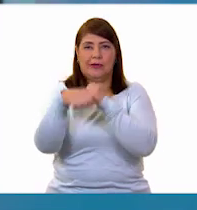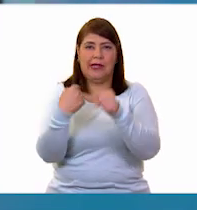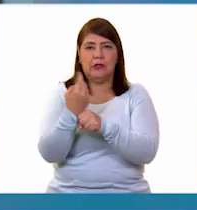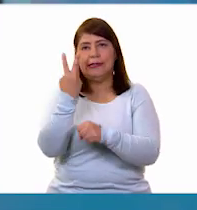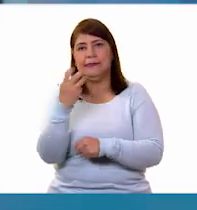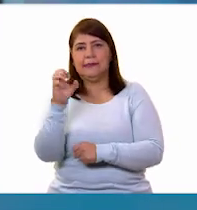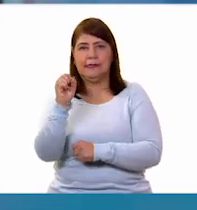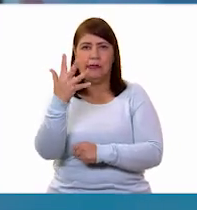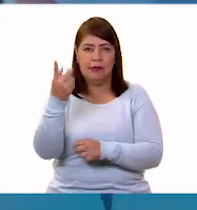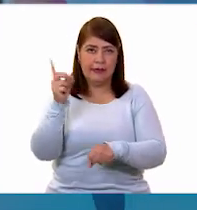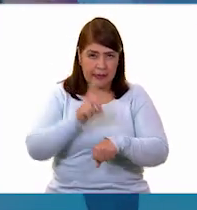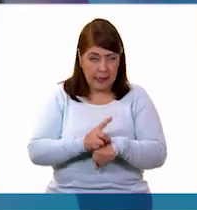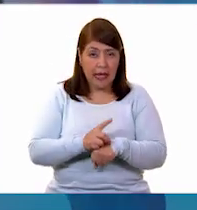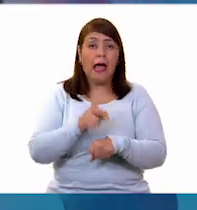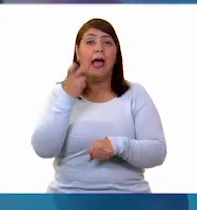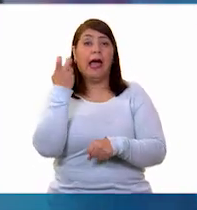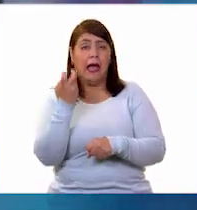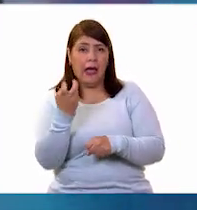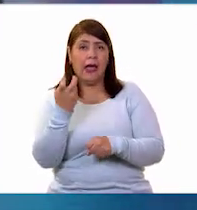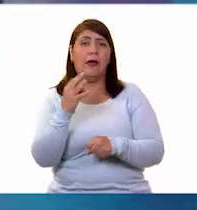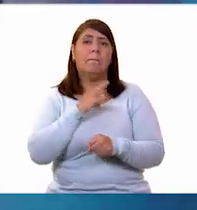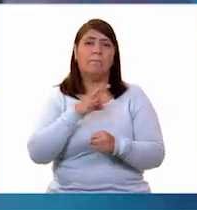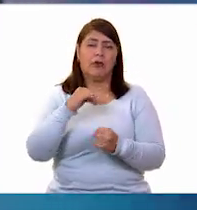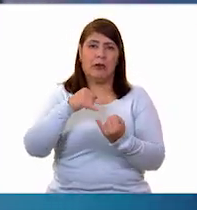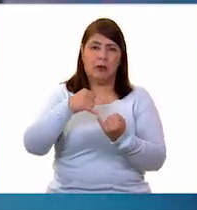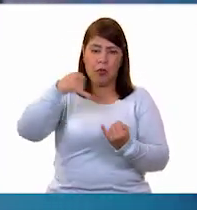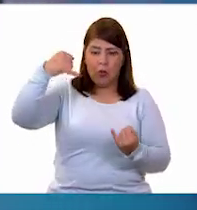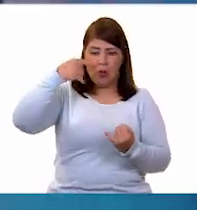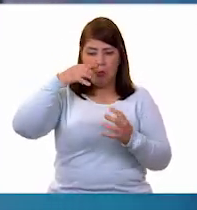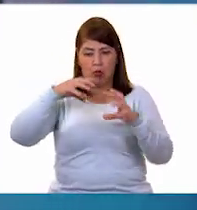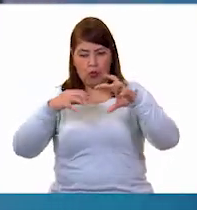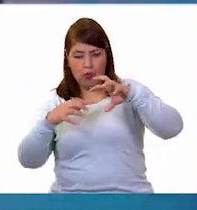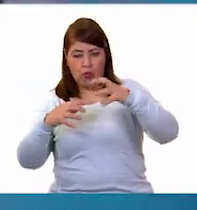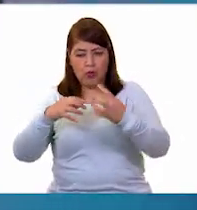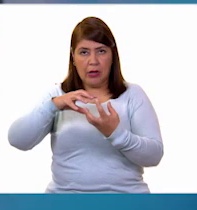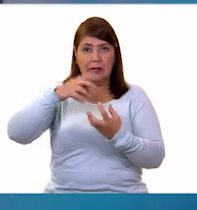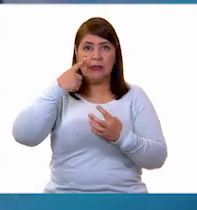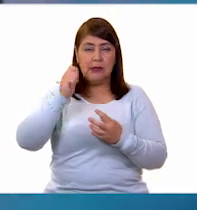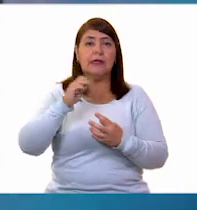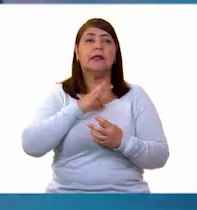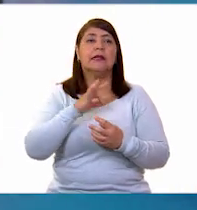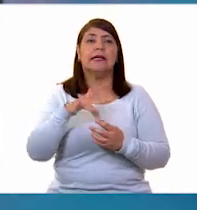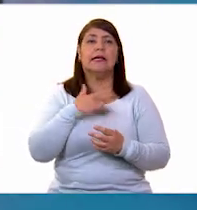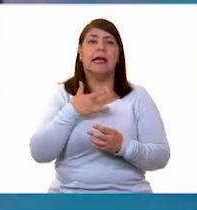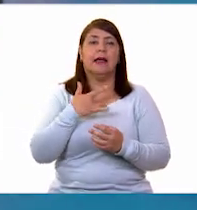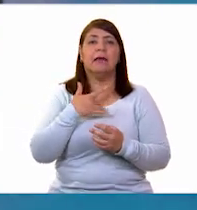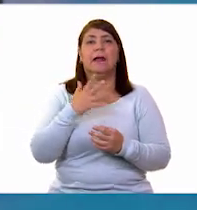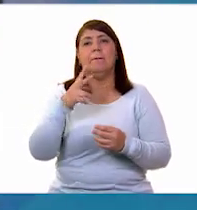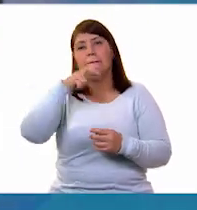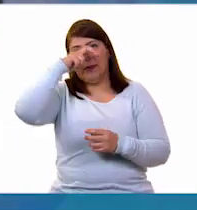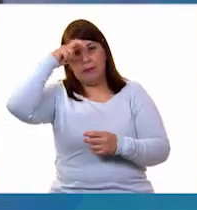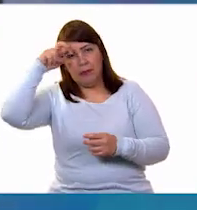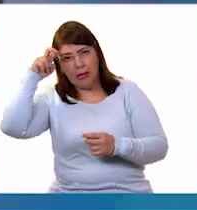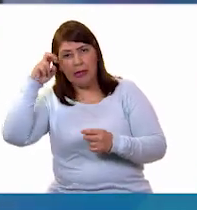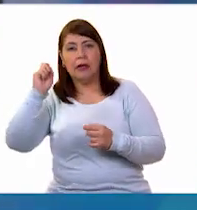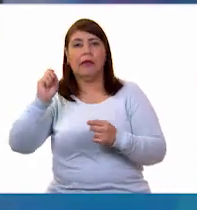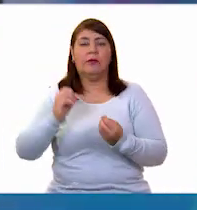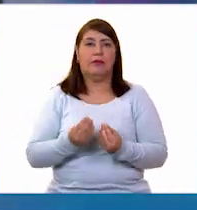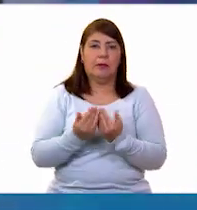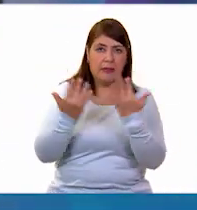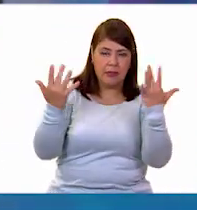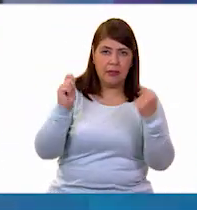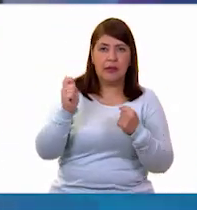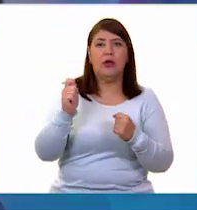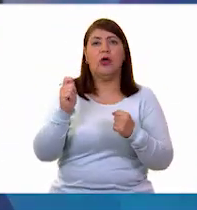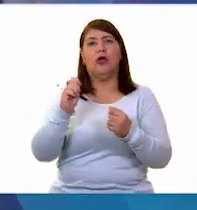este movimiento y a la inclinación del eje de rotación de la Tierra, tenemos las estaciones del año, primavera, verano, otoño